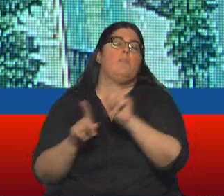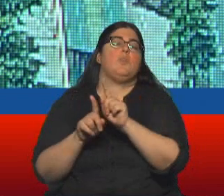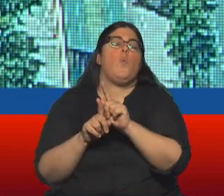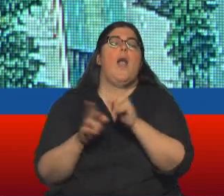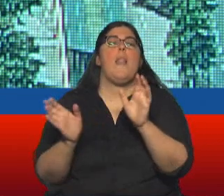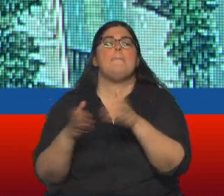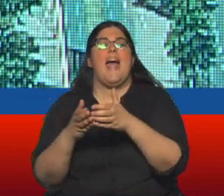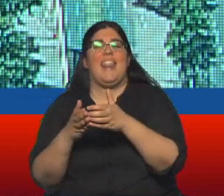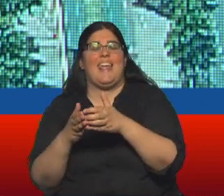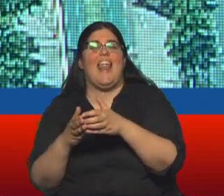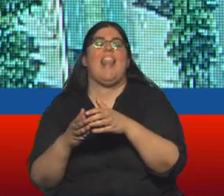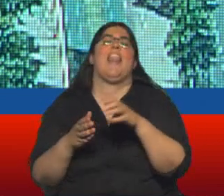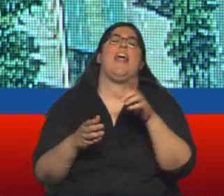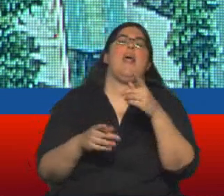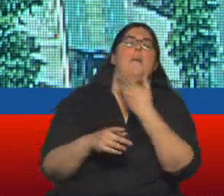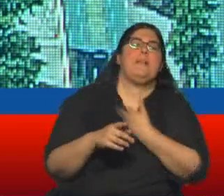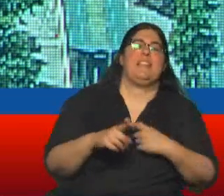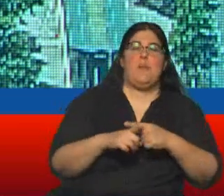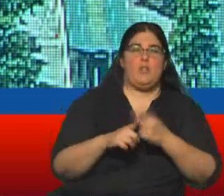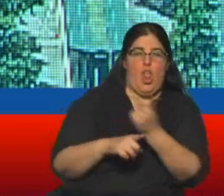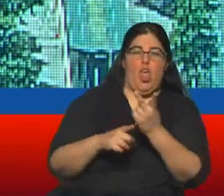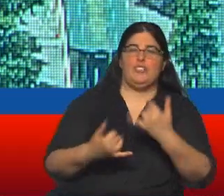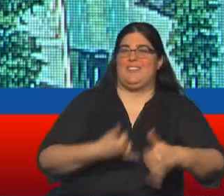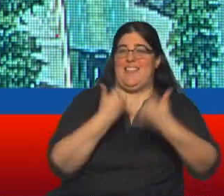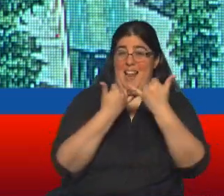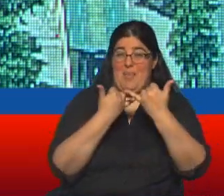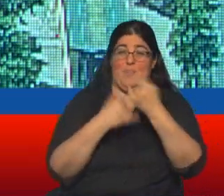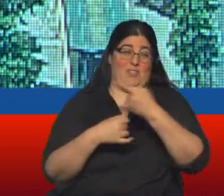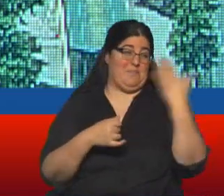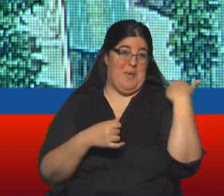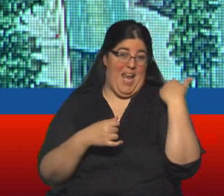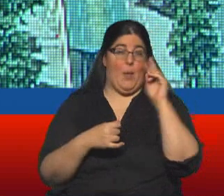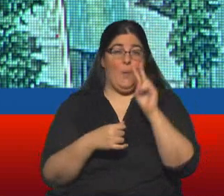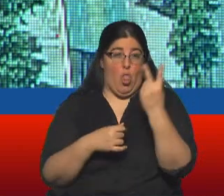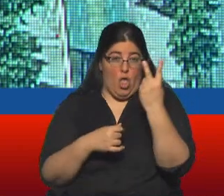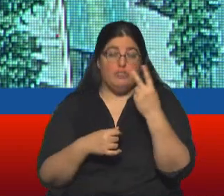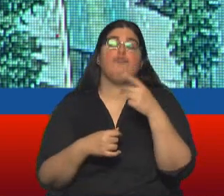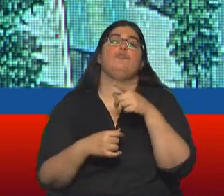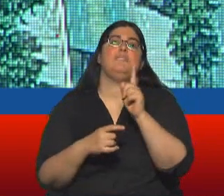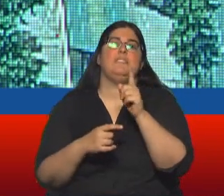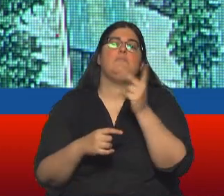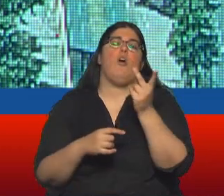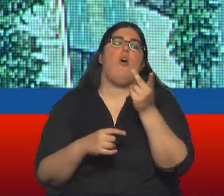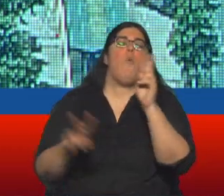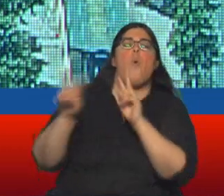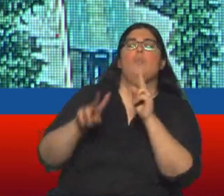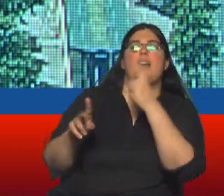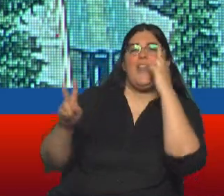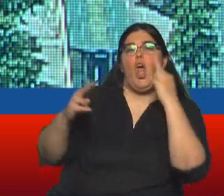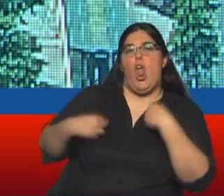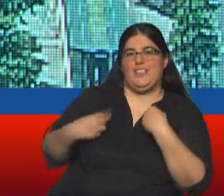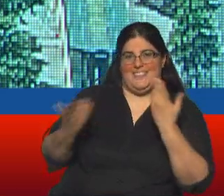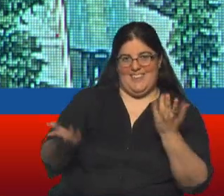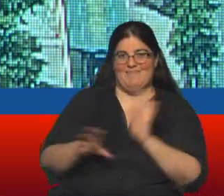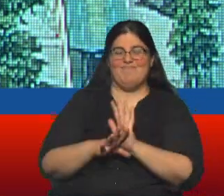Angela Merkel y Lukashenko, directamente 2 llamadas telefónicas que se dieron en la semana, lo cual también habla de esa búsqueda de legitimidad, ¿no? Pensaba también el